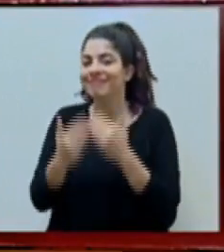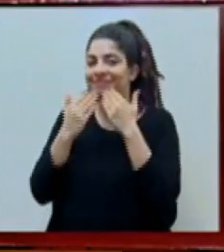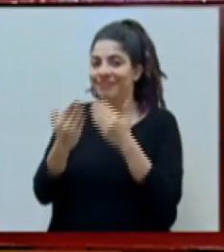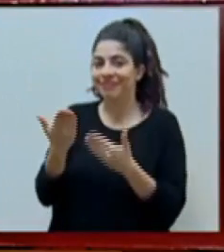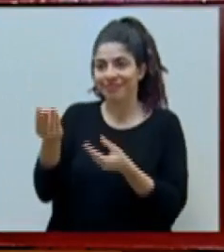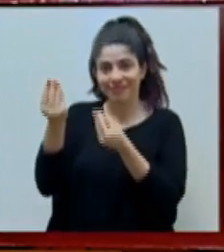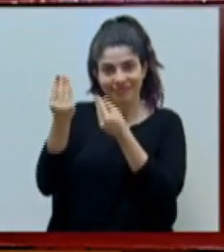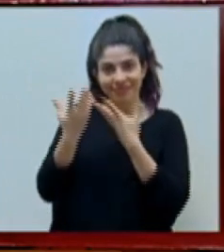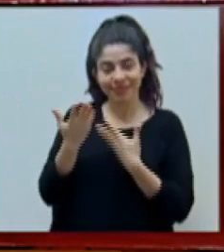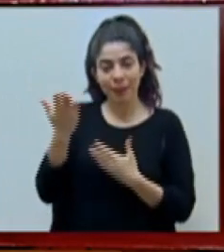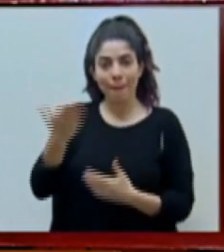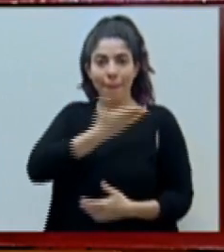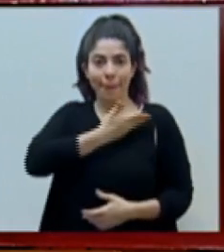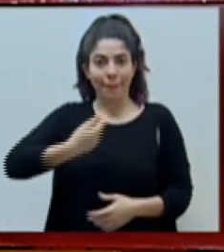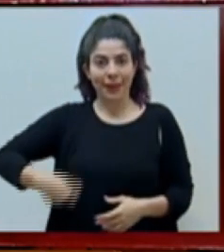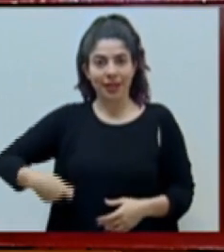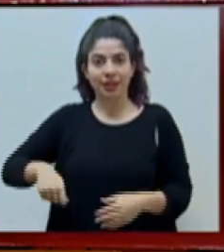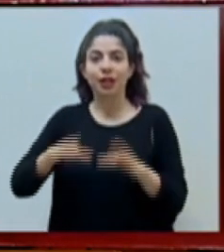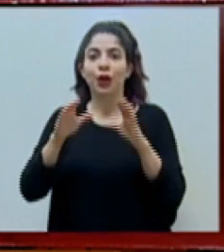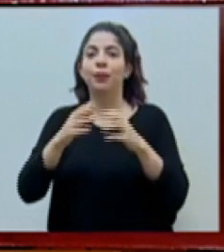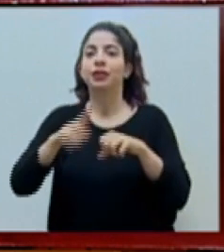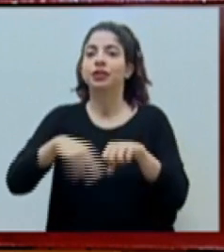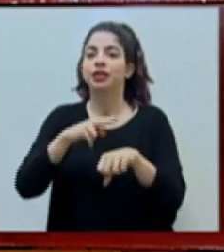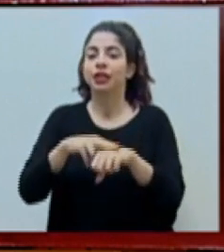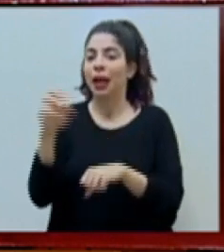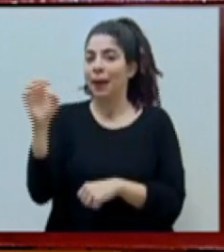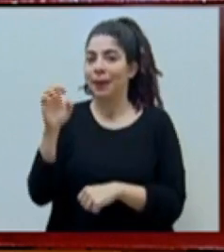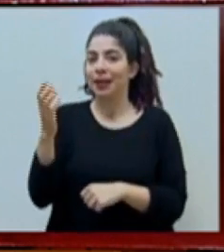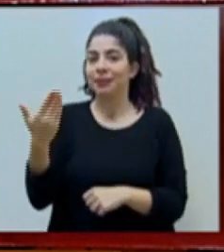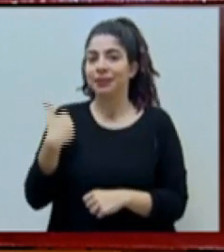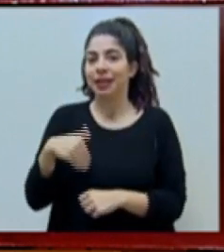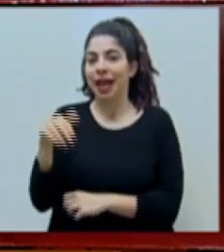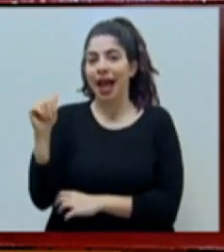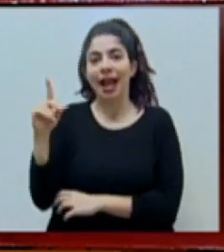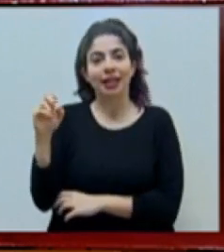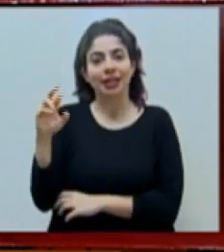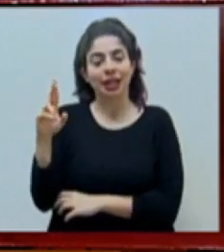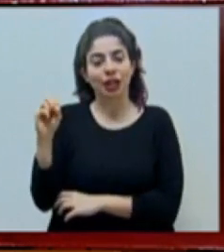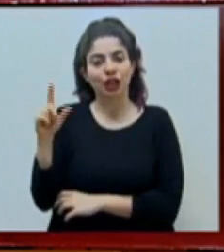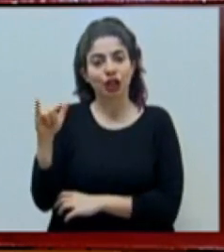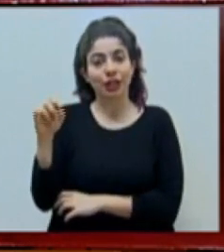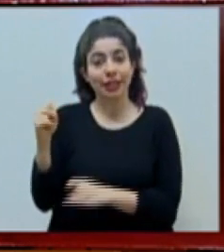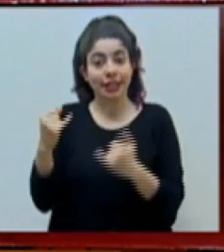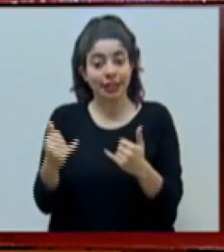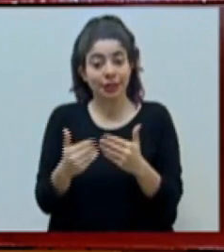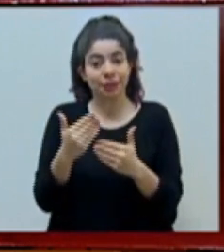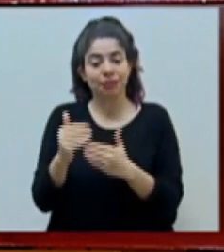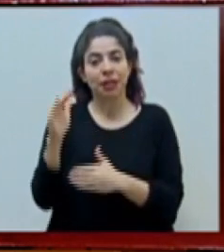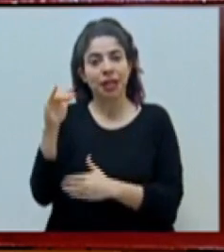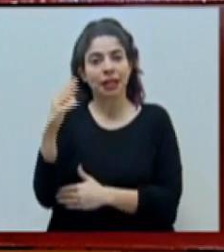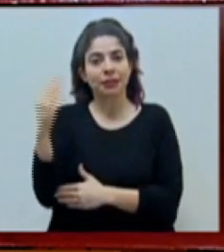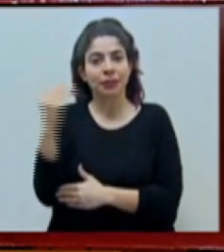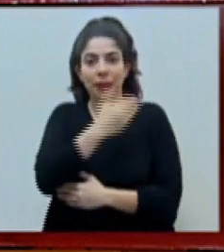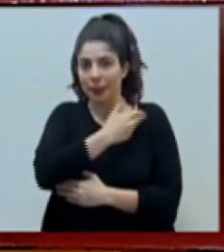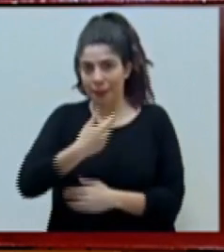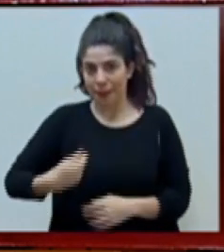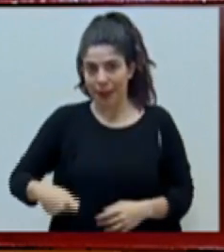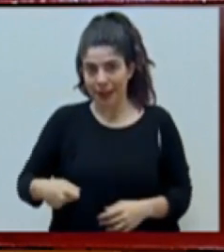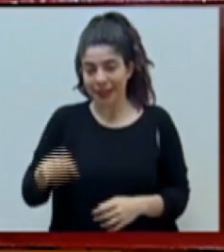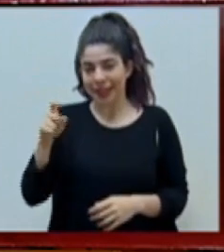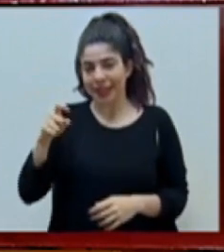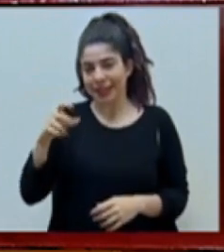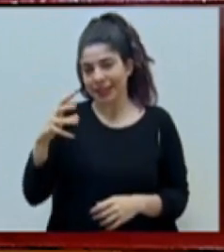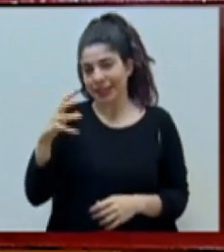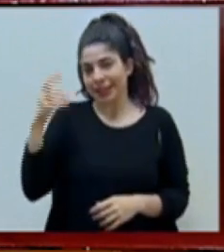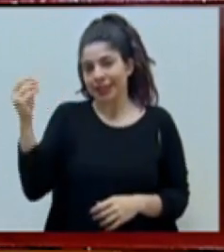el detalle al presidente de la Comisión Nacional de Emergencias, el señor Alexander Solís. A continuación despedimos al señor presidente, quien debe